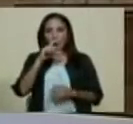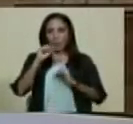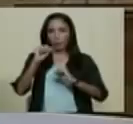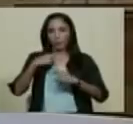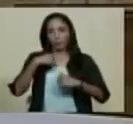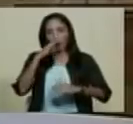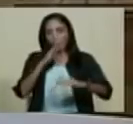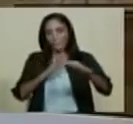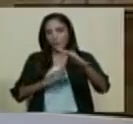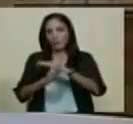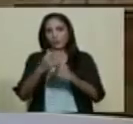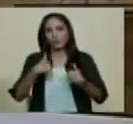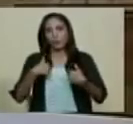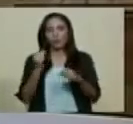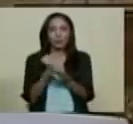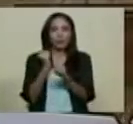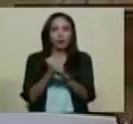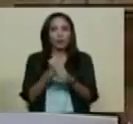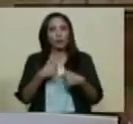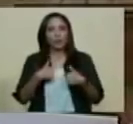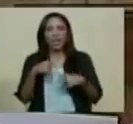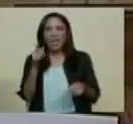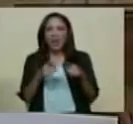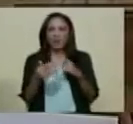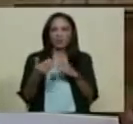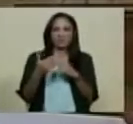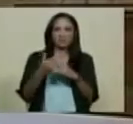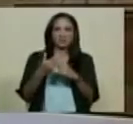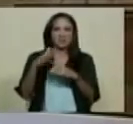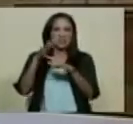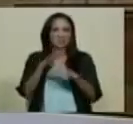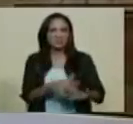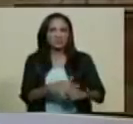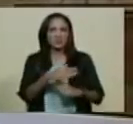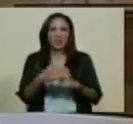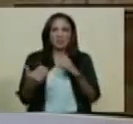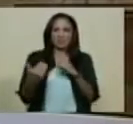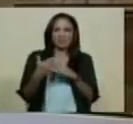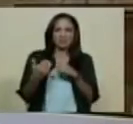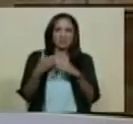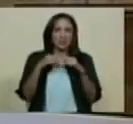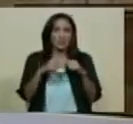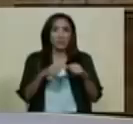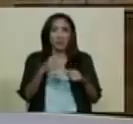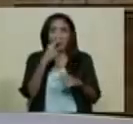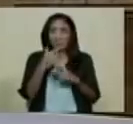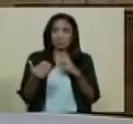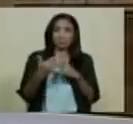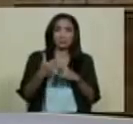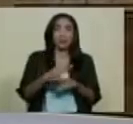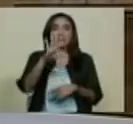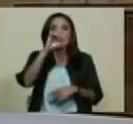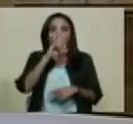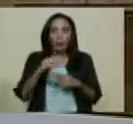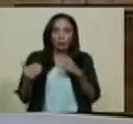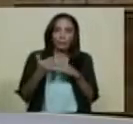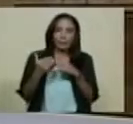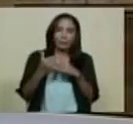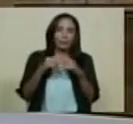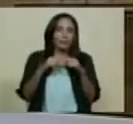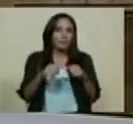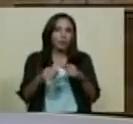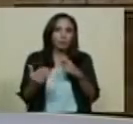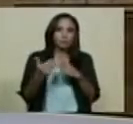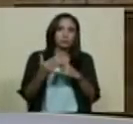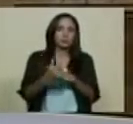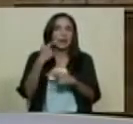obrero, tan difamado, tan vilipendiado, tan atacado, en estos 5 años,